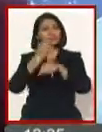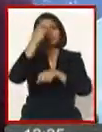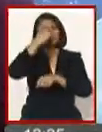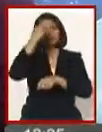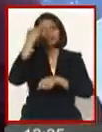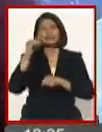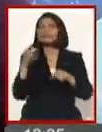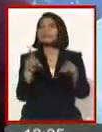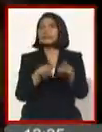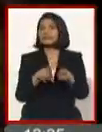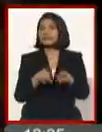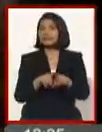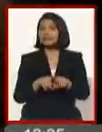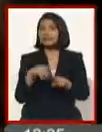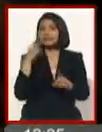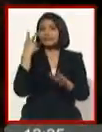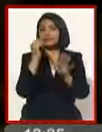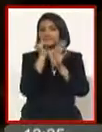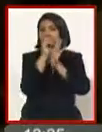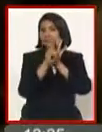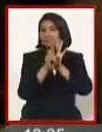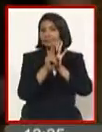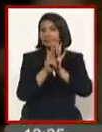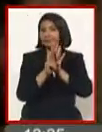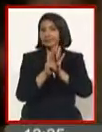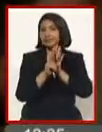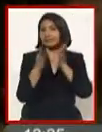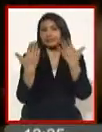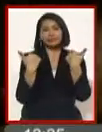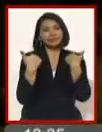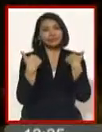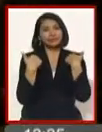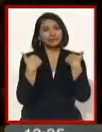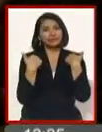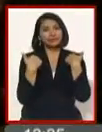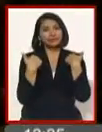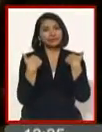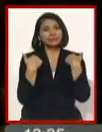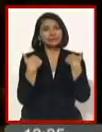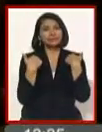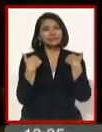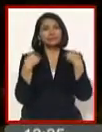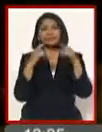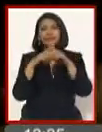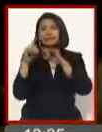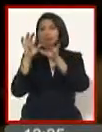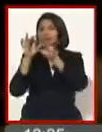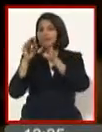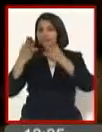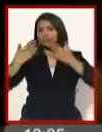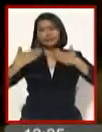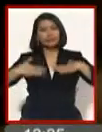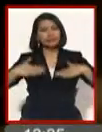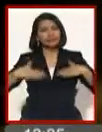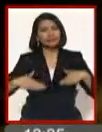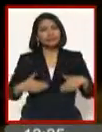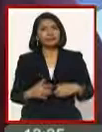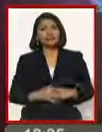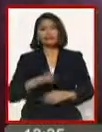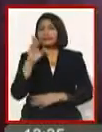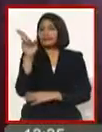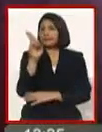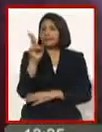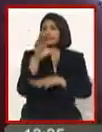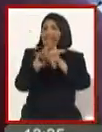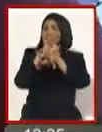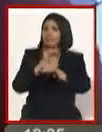Católica. Incluso ustedes, según las imágenes, verán que están con los ornamentos, las vestiduras, usan